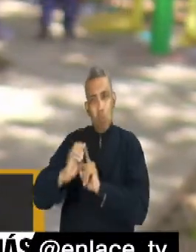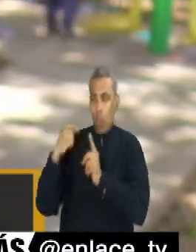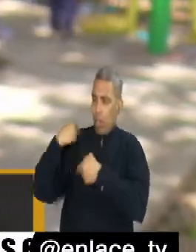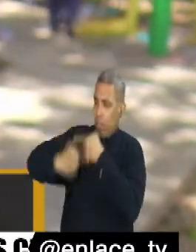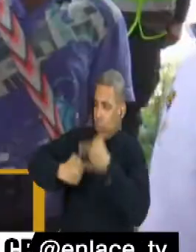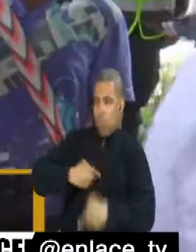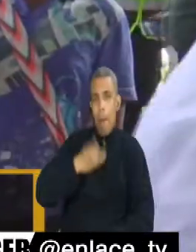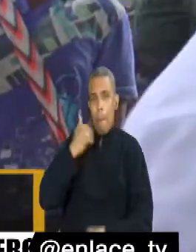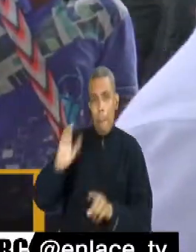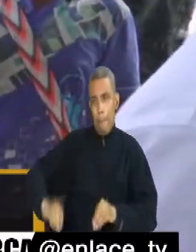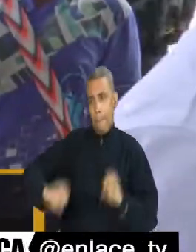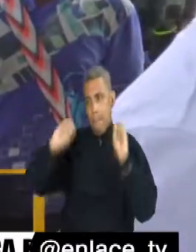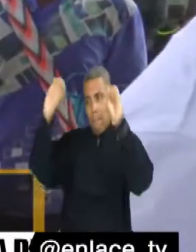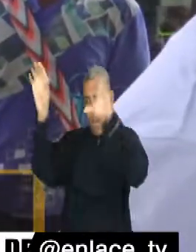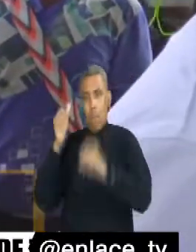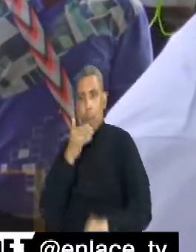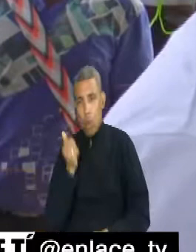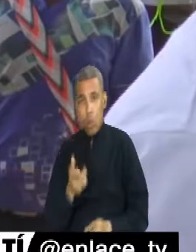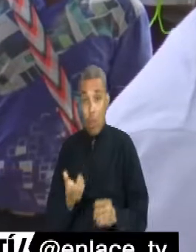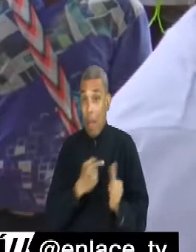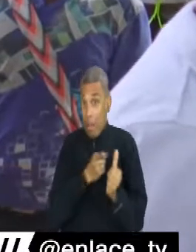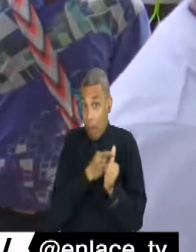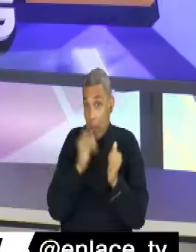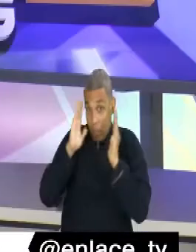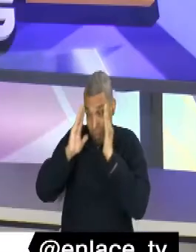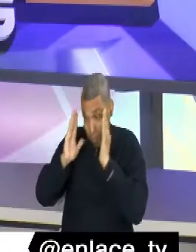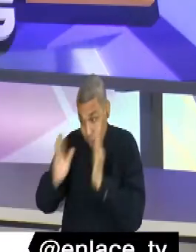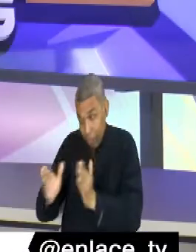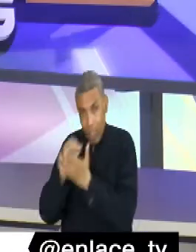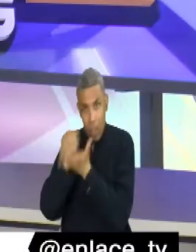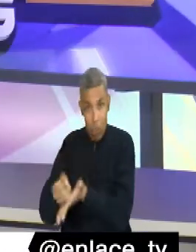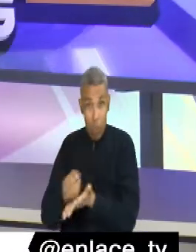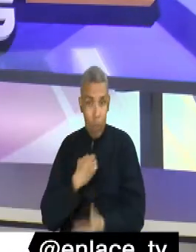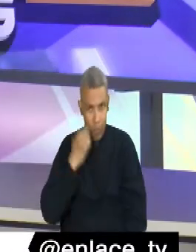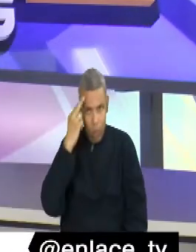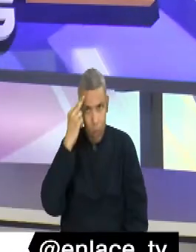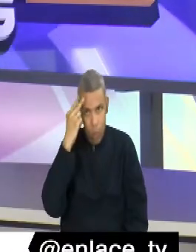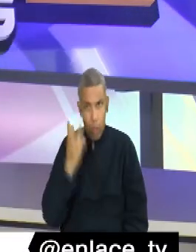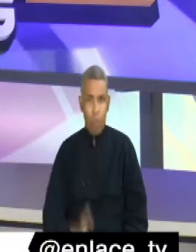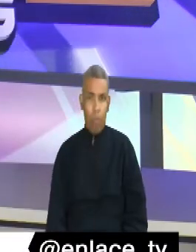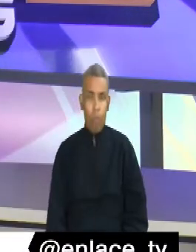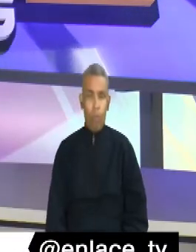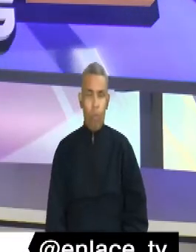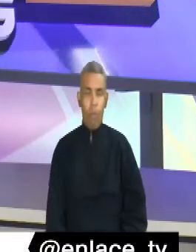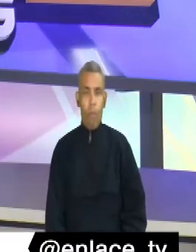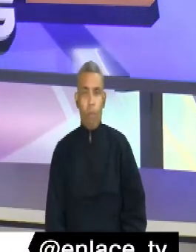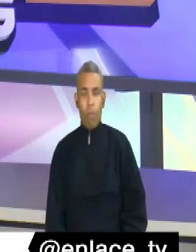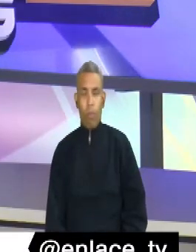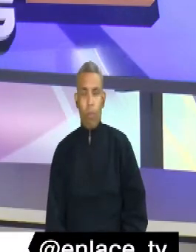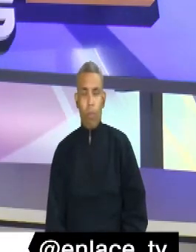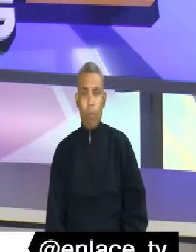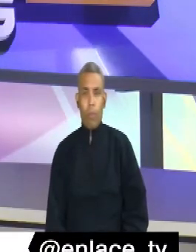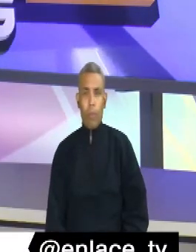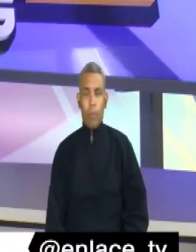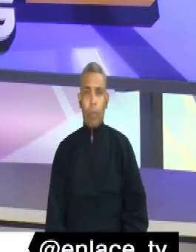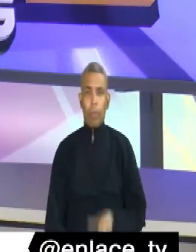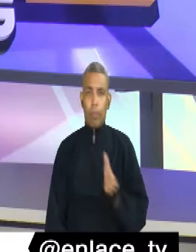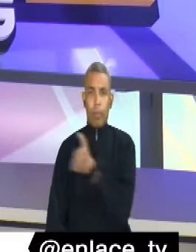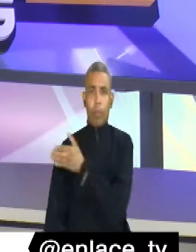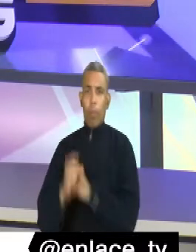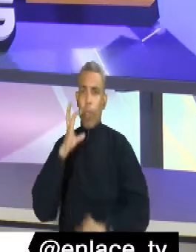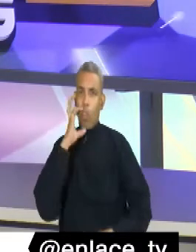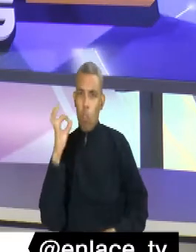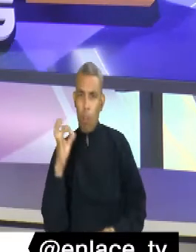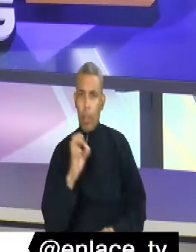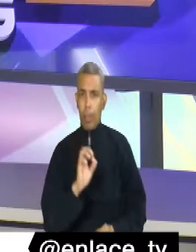a otro lugar para brindarle las primeras atenciones. En otras noticias, un hombre de 24 años de edad fue